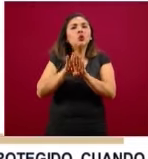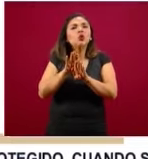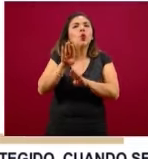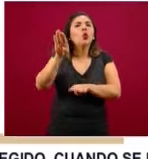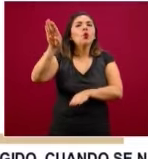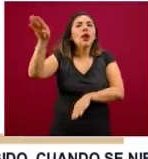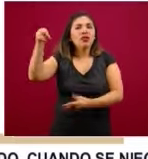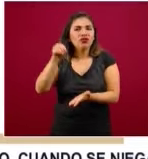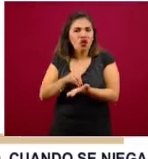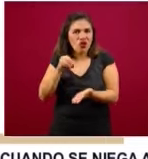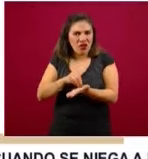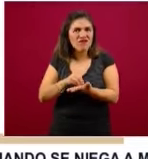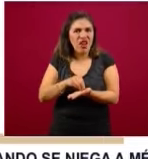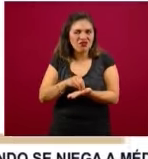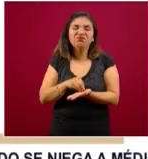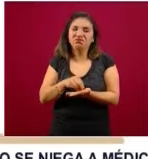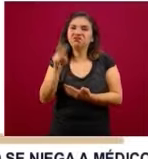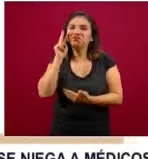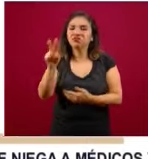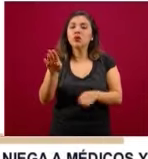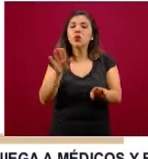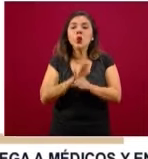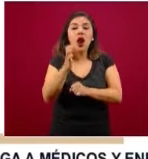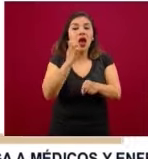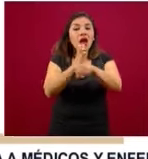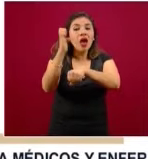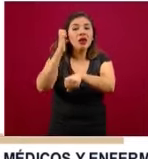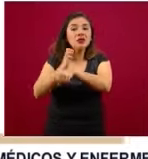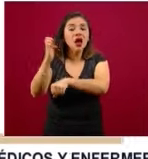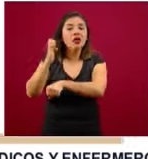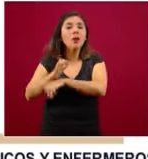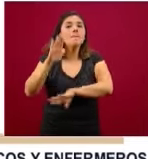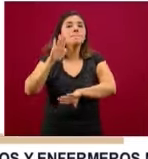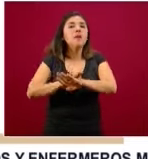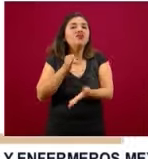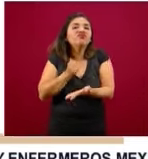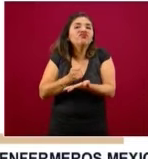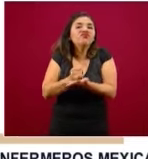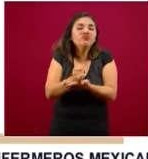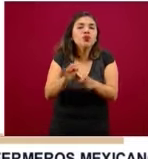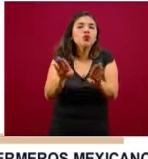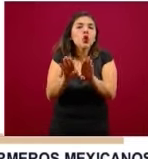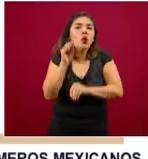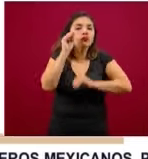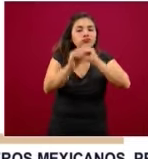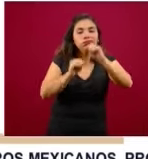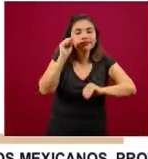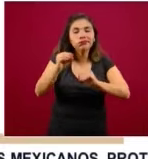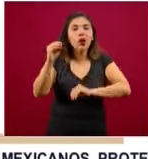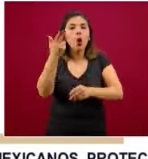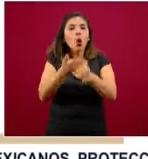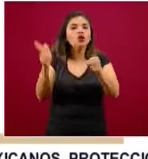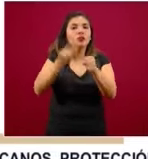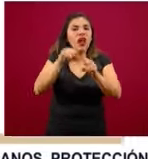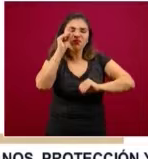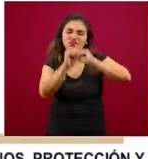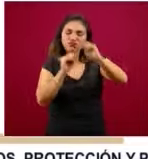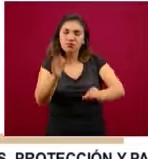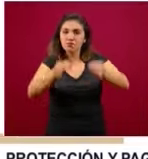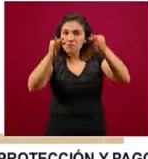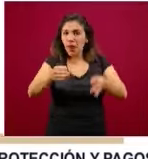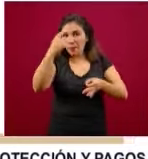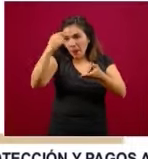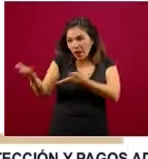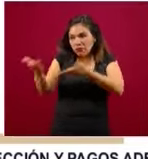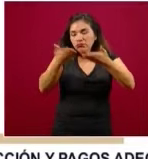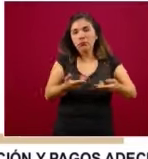puede equiparar o comparar a México con otros países con mayor certeza. Ya estamos hablando de que hay 17.580 muertos en